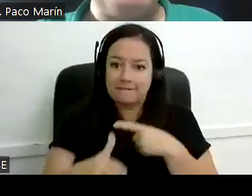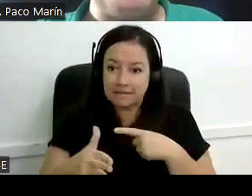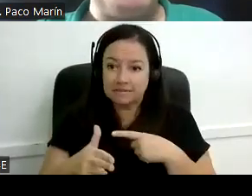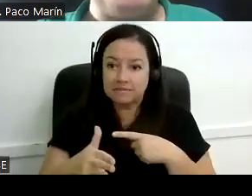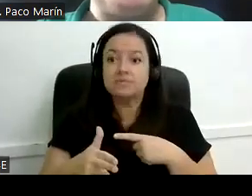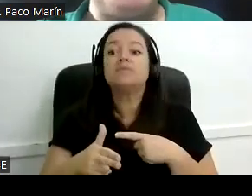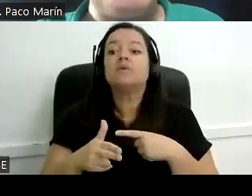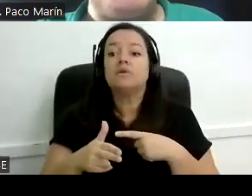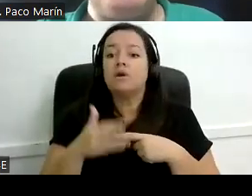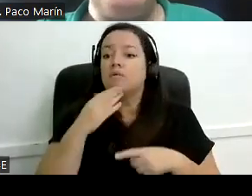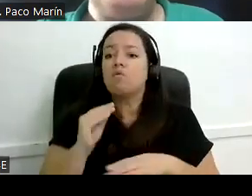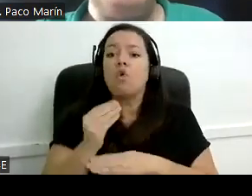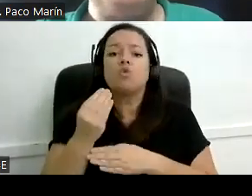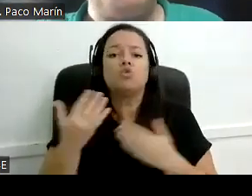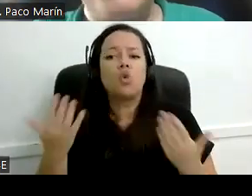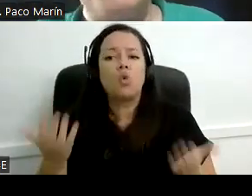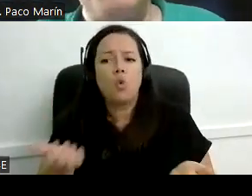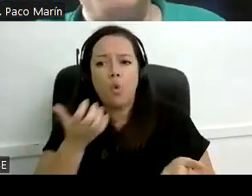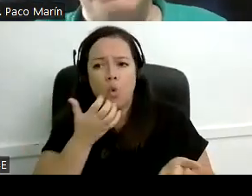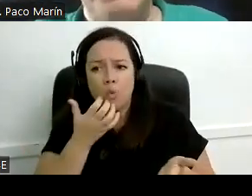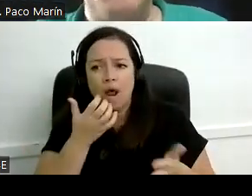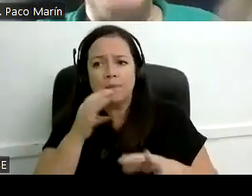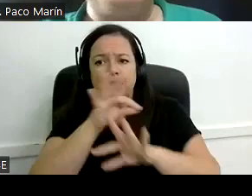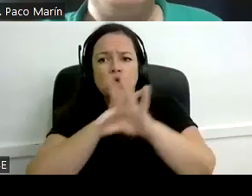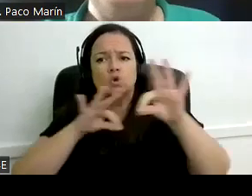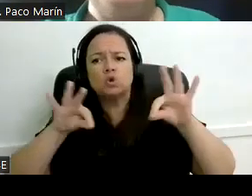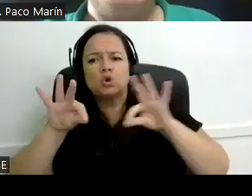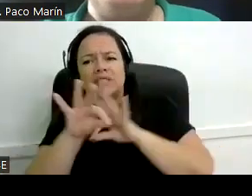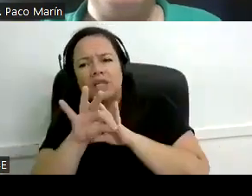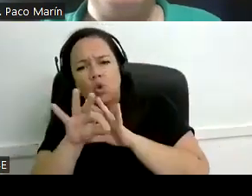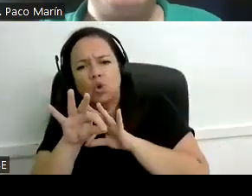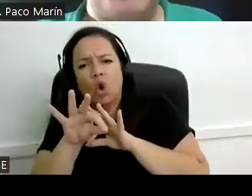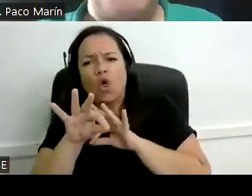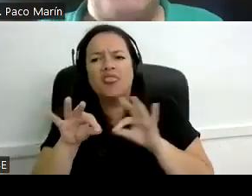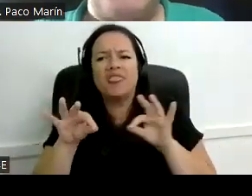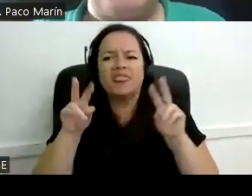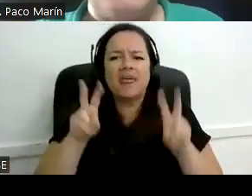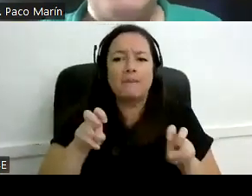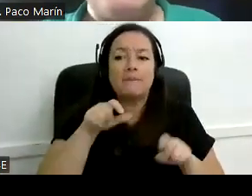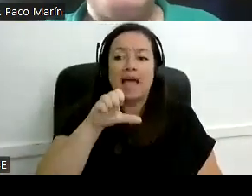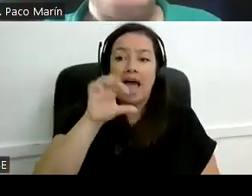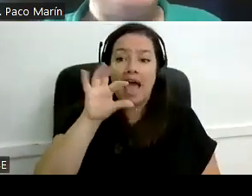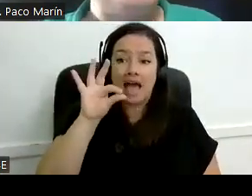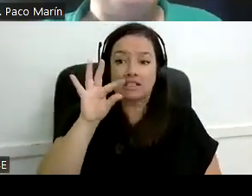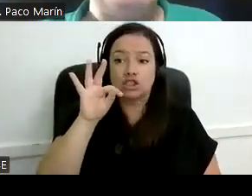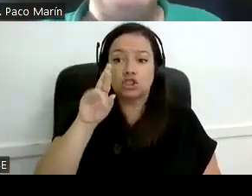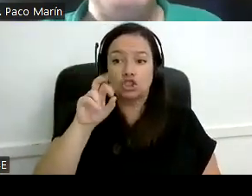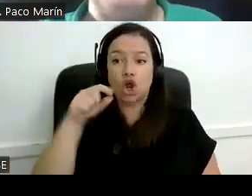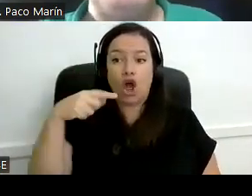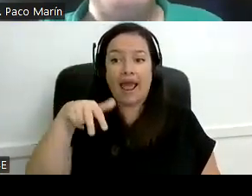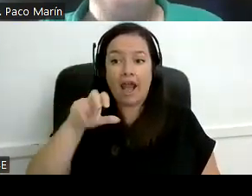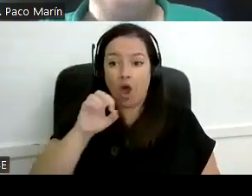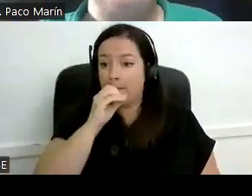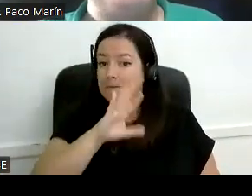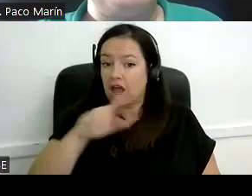algún producto que podemos dar sería algún sustitutivo, entre comillas, de los estrógenos. Y ahí el que nos puede venir